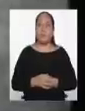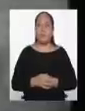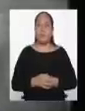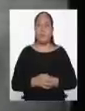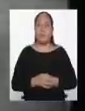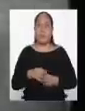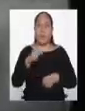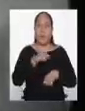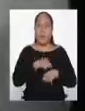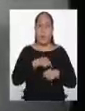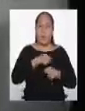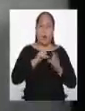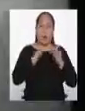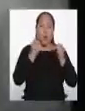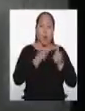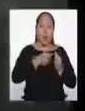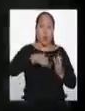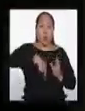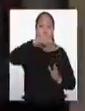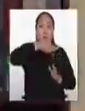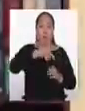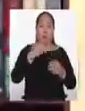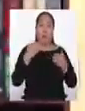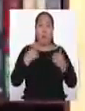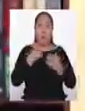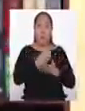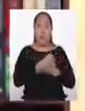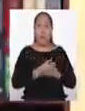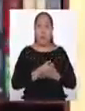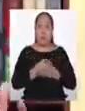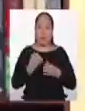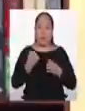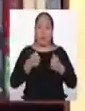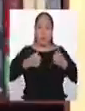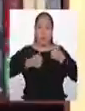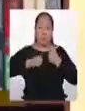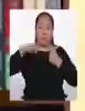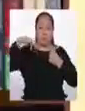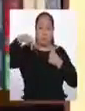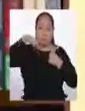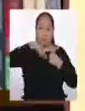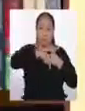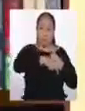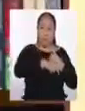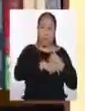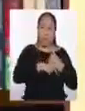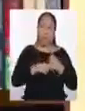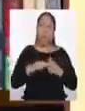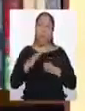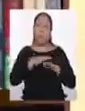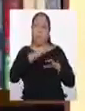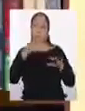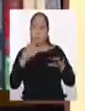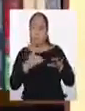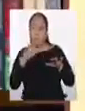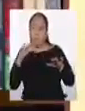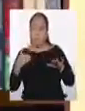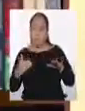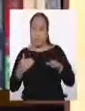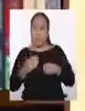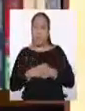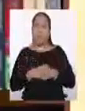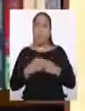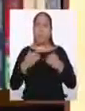El agrupamiento norte tenía pues componente terrestre, ¿no?, que eran la 1ª División Ligera, la 8ª División Ligera, y tenía